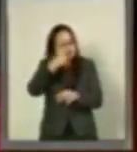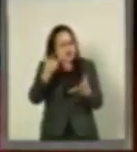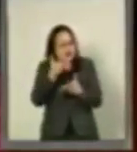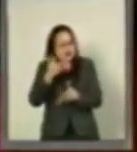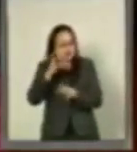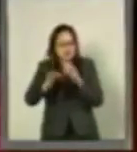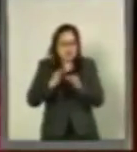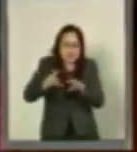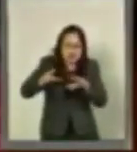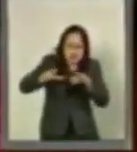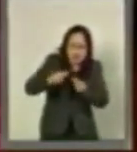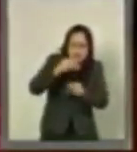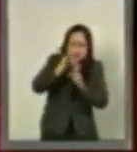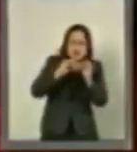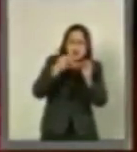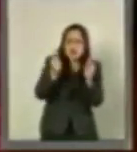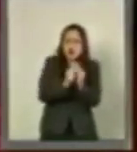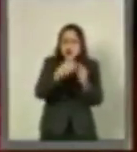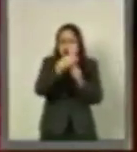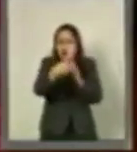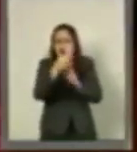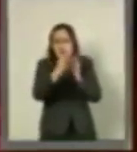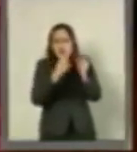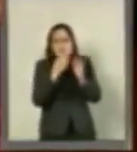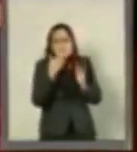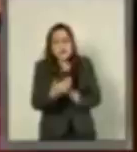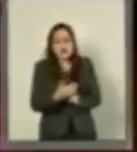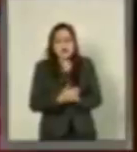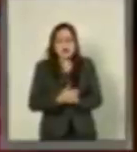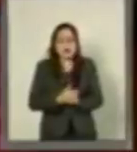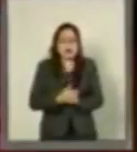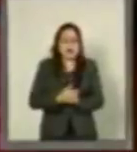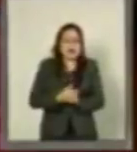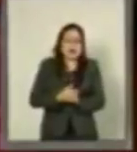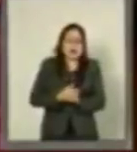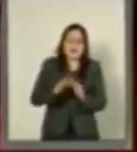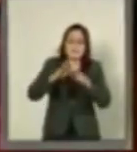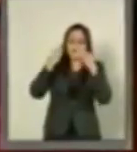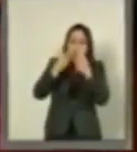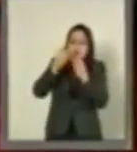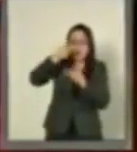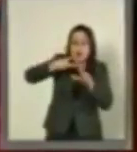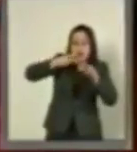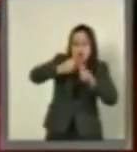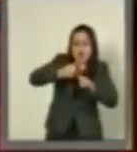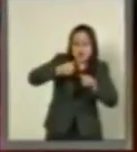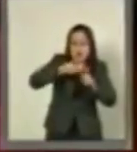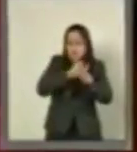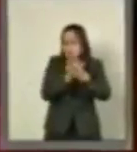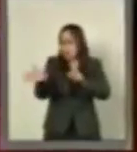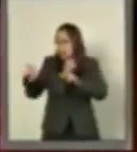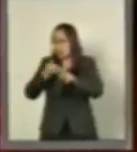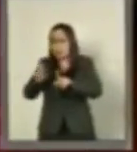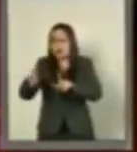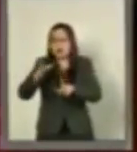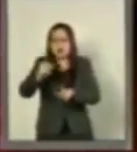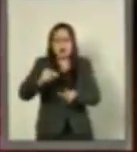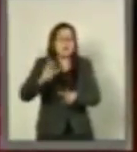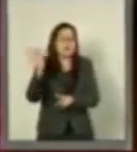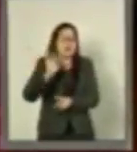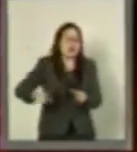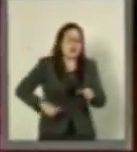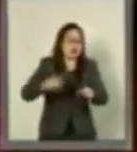debido al gasto, no haya una deformación de la estructura del gasto y después todos los titulares de los